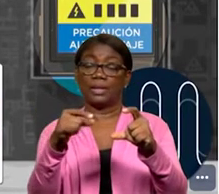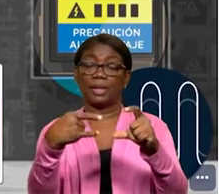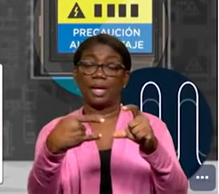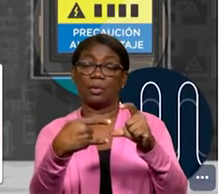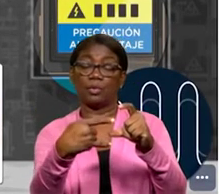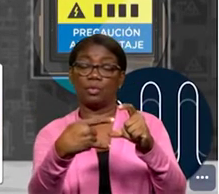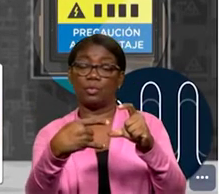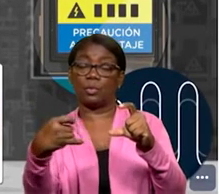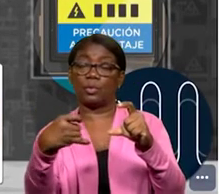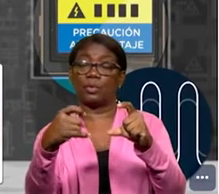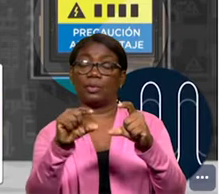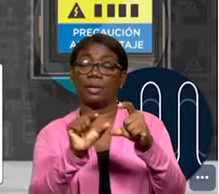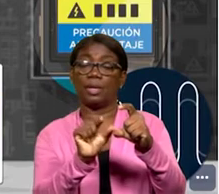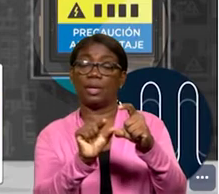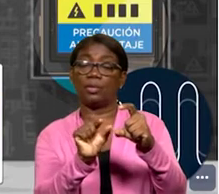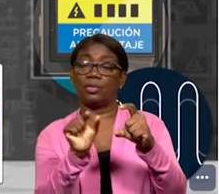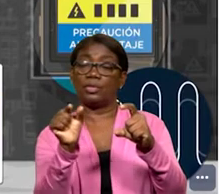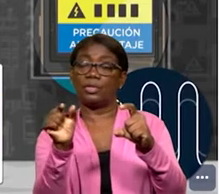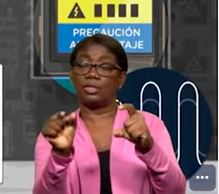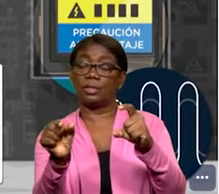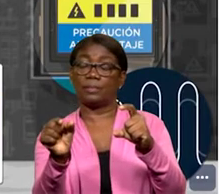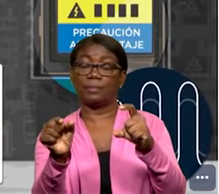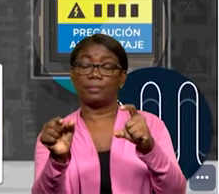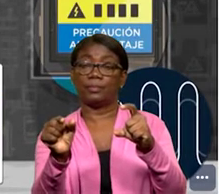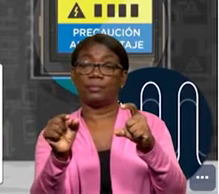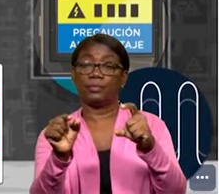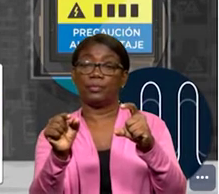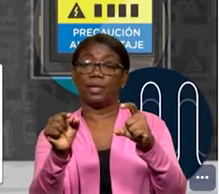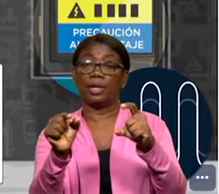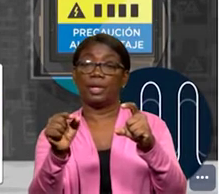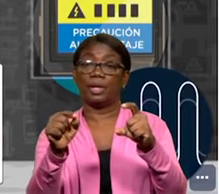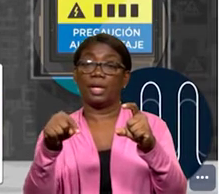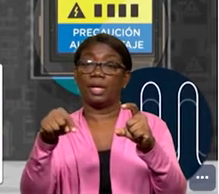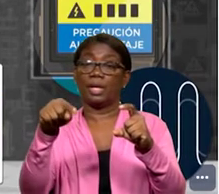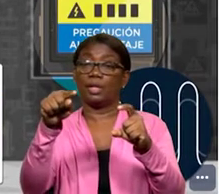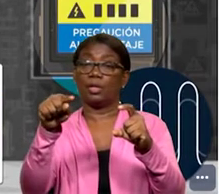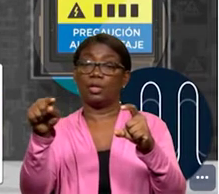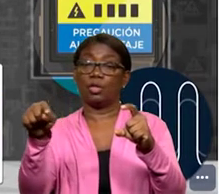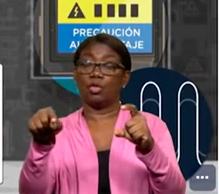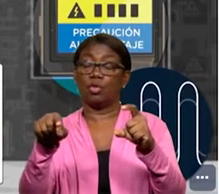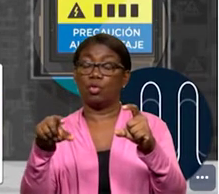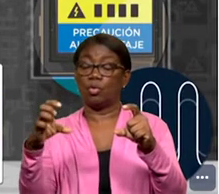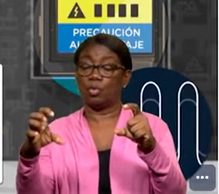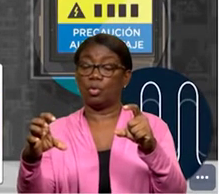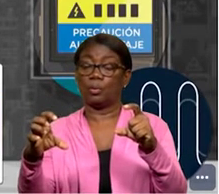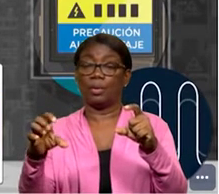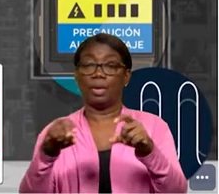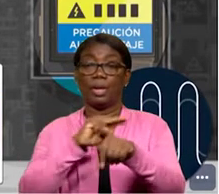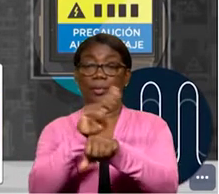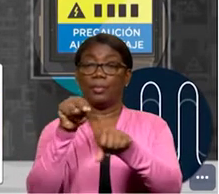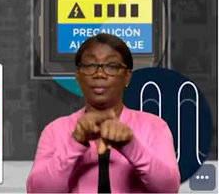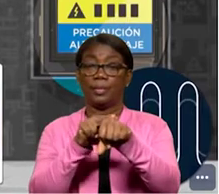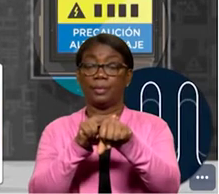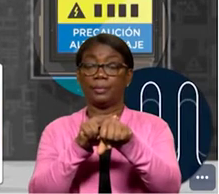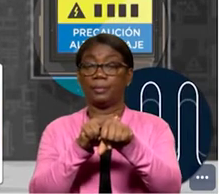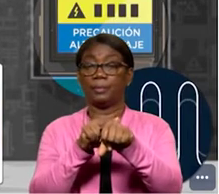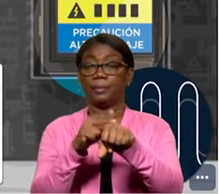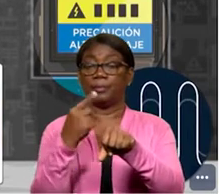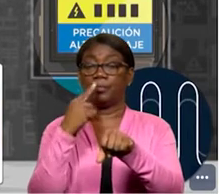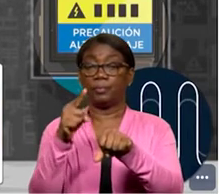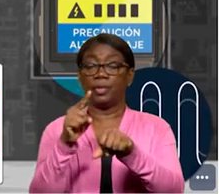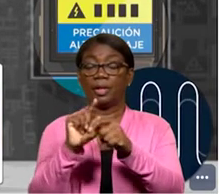con algunos interruptores y un transistor que normalmente realiza lo que es